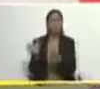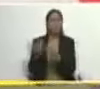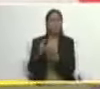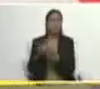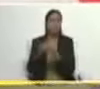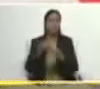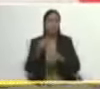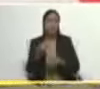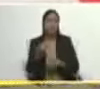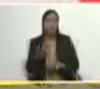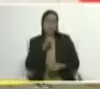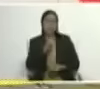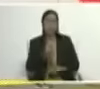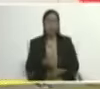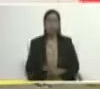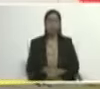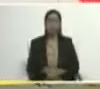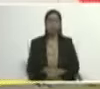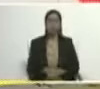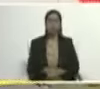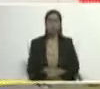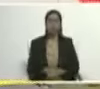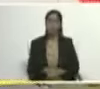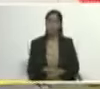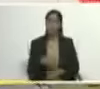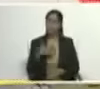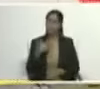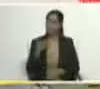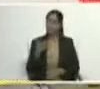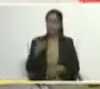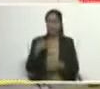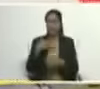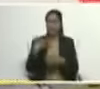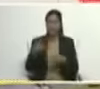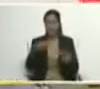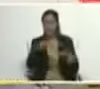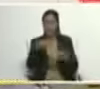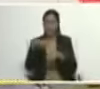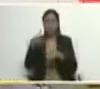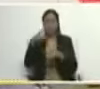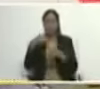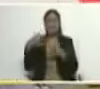colonial que le quieran imponer, para arrastrarlo al imperio estadounidense y al sionismo.